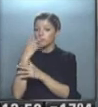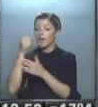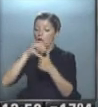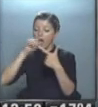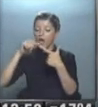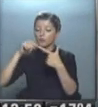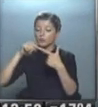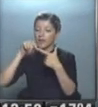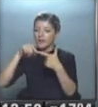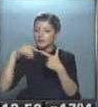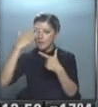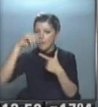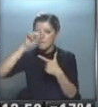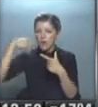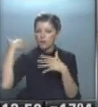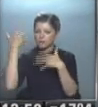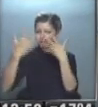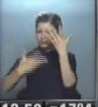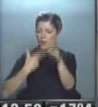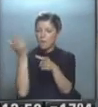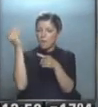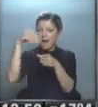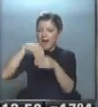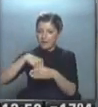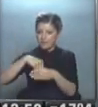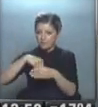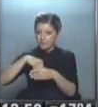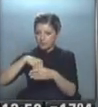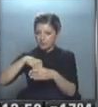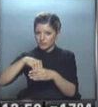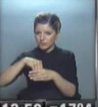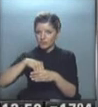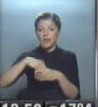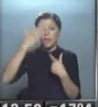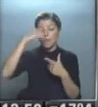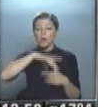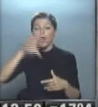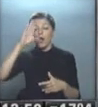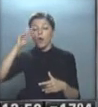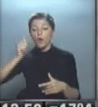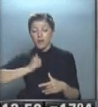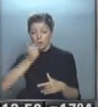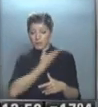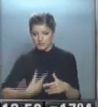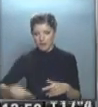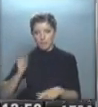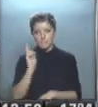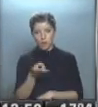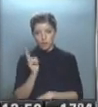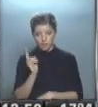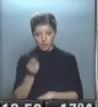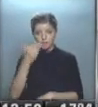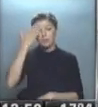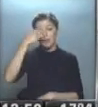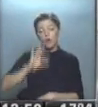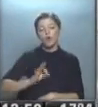propuesta causaría un escándalo por sus contenidos e incluso fue prohibida por la dictadura de Onganía. Con el correr de los años se hizo más conocido